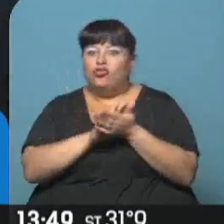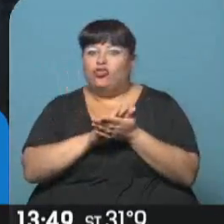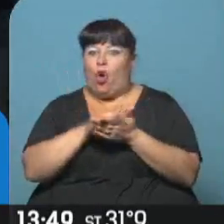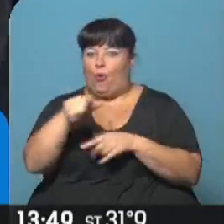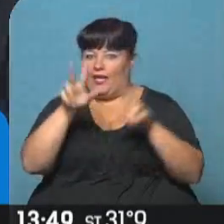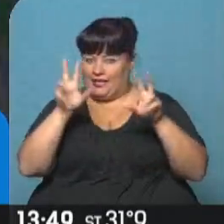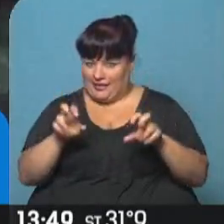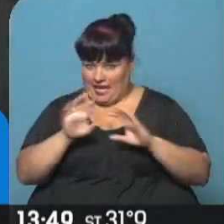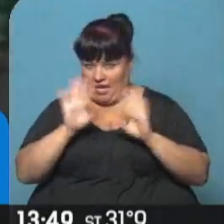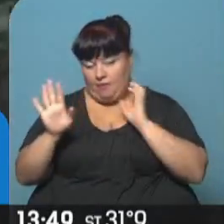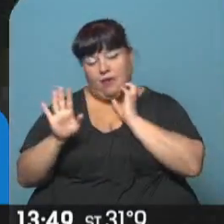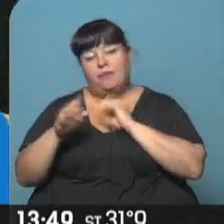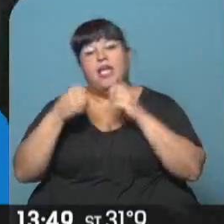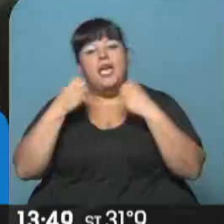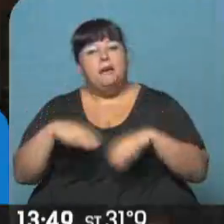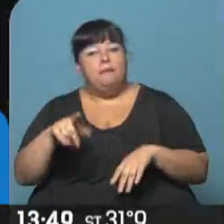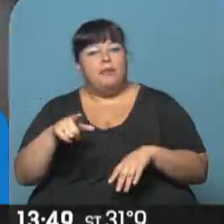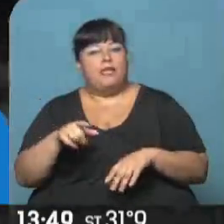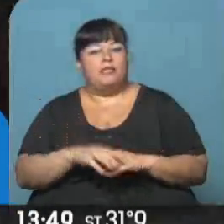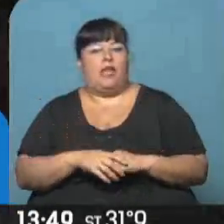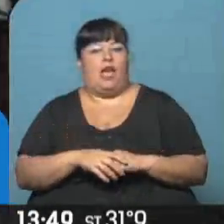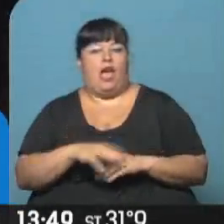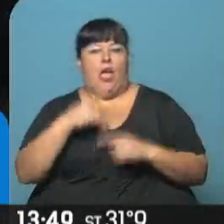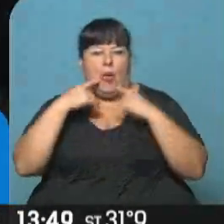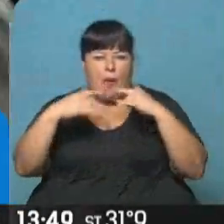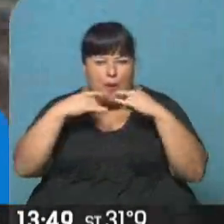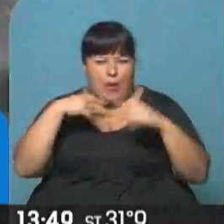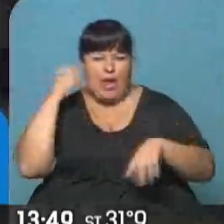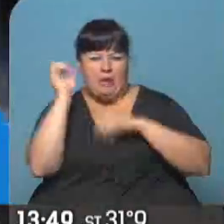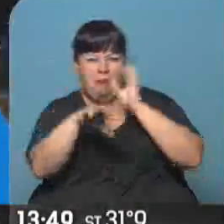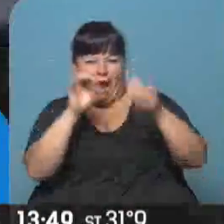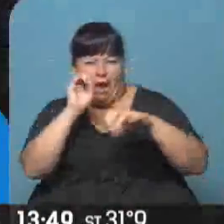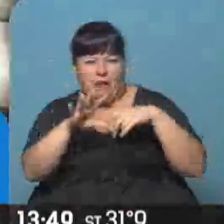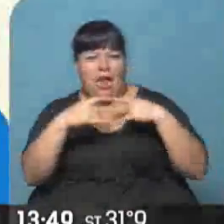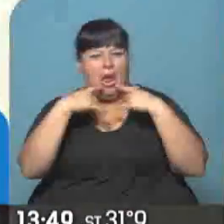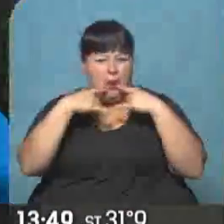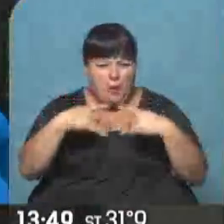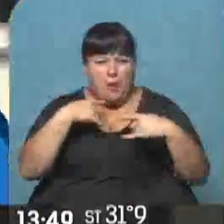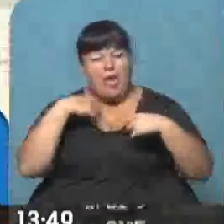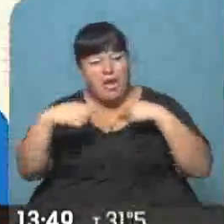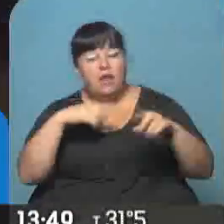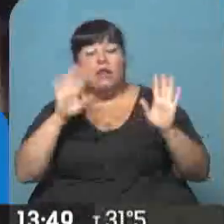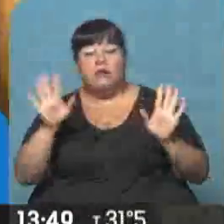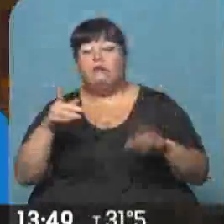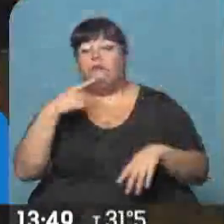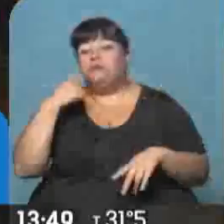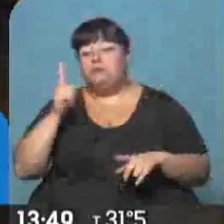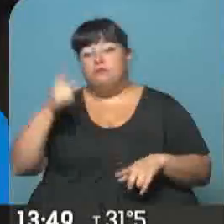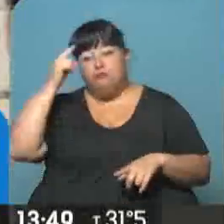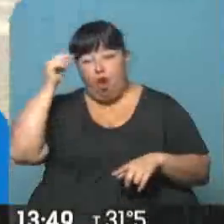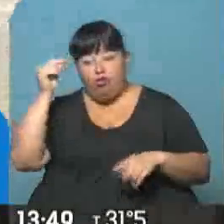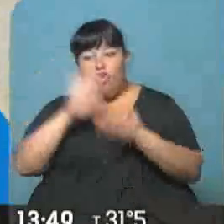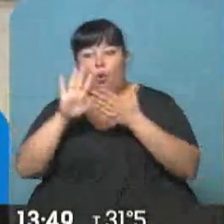este tema. Bueno, comenzaron a silbarlo, comenzaron a chiflarlo y lo que decidió Monzó es